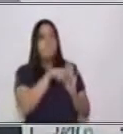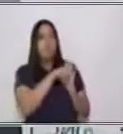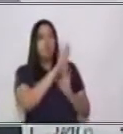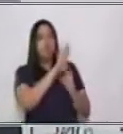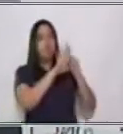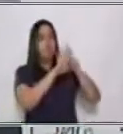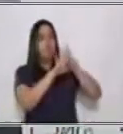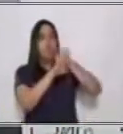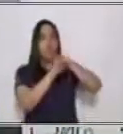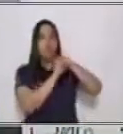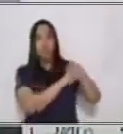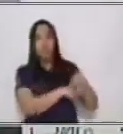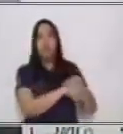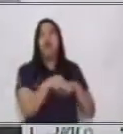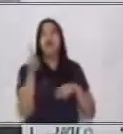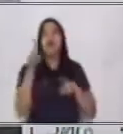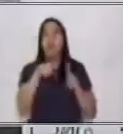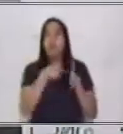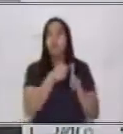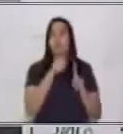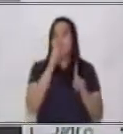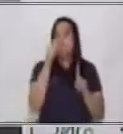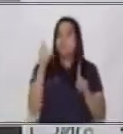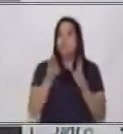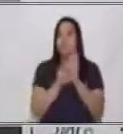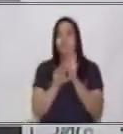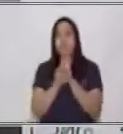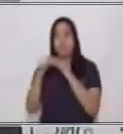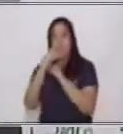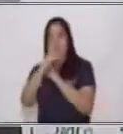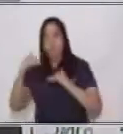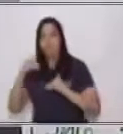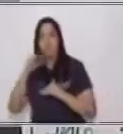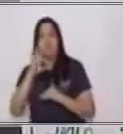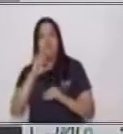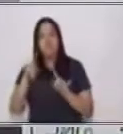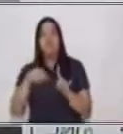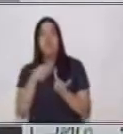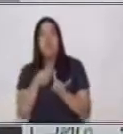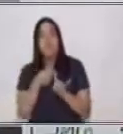2. Y entonces voy a tener 0 más 0, 0.